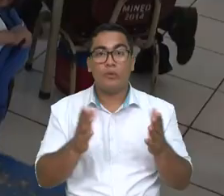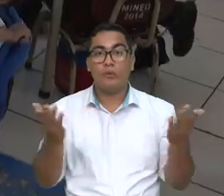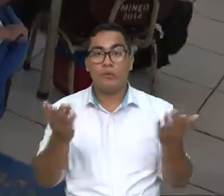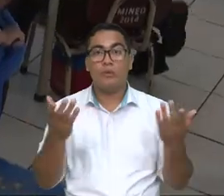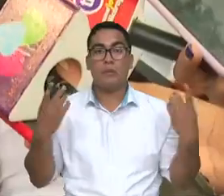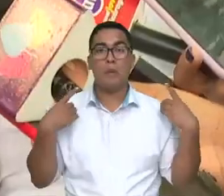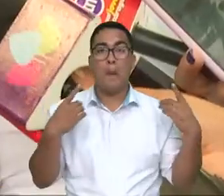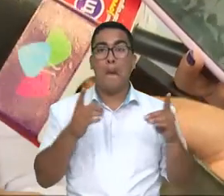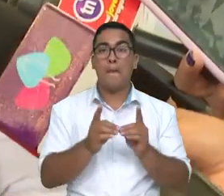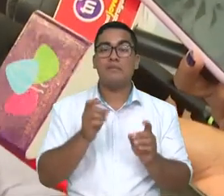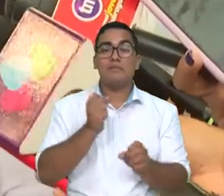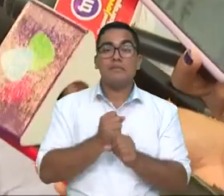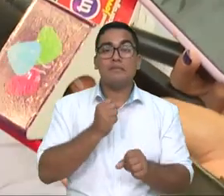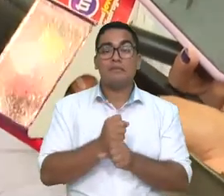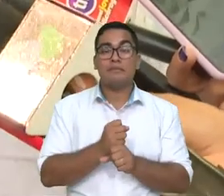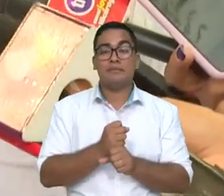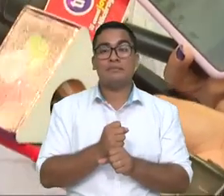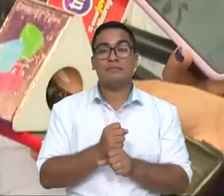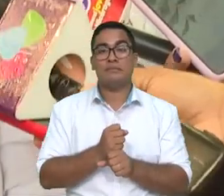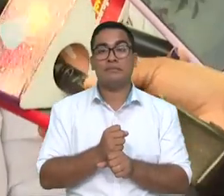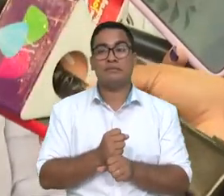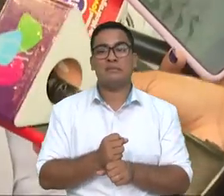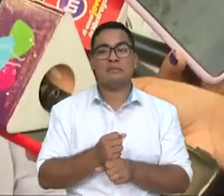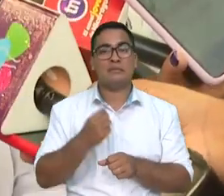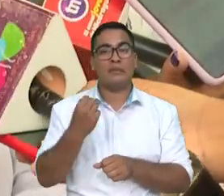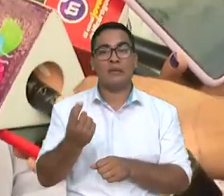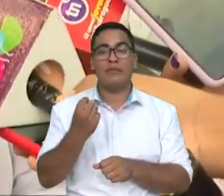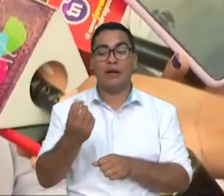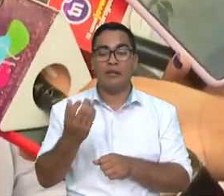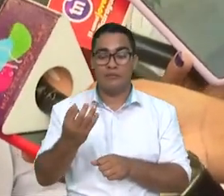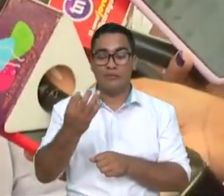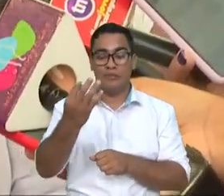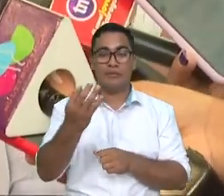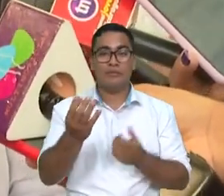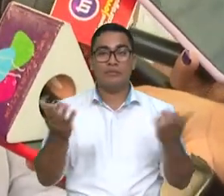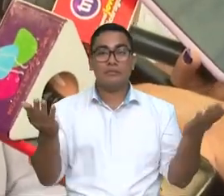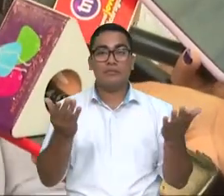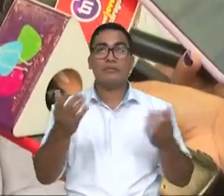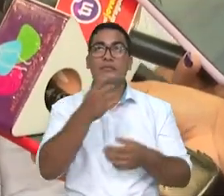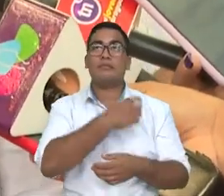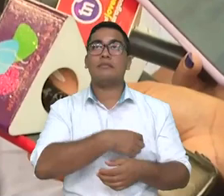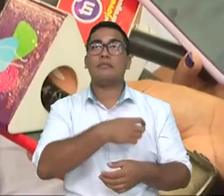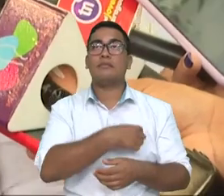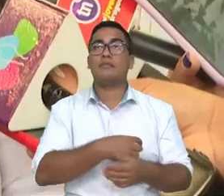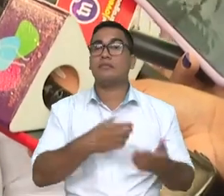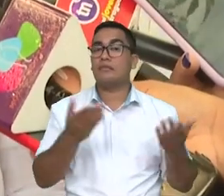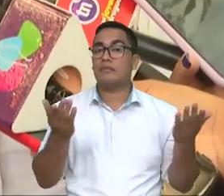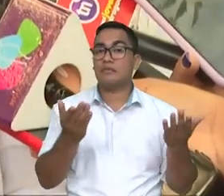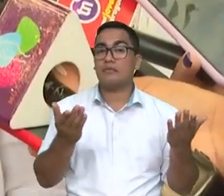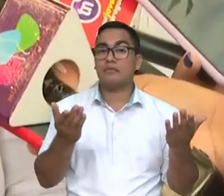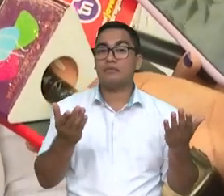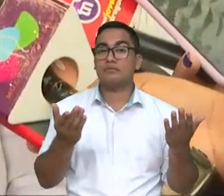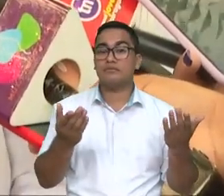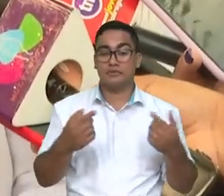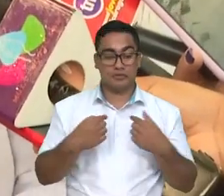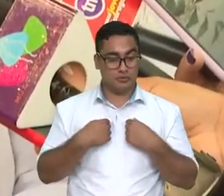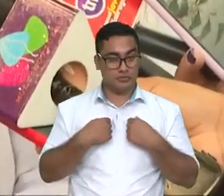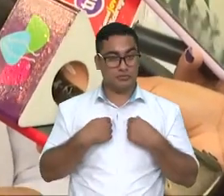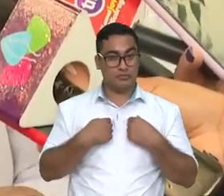dirección trabajando, qué tipo de desafíos tenemos como escuela. Y no es que venga de mi